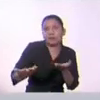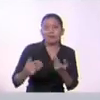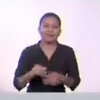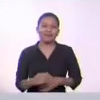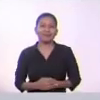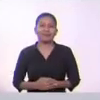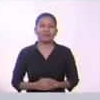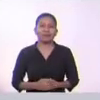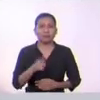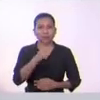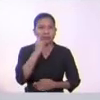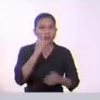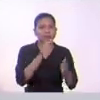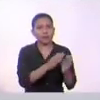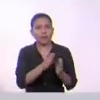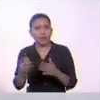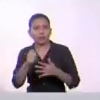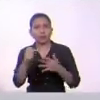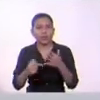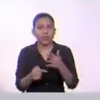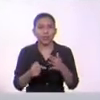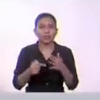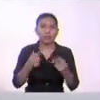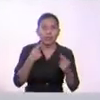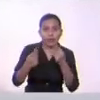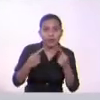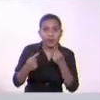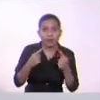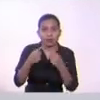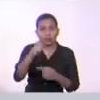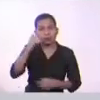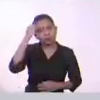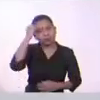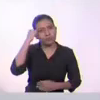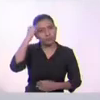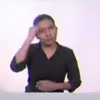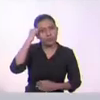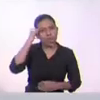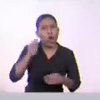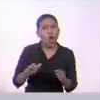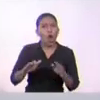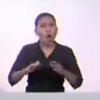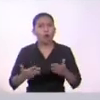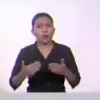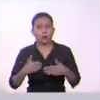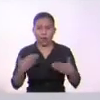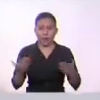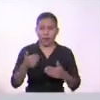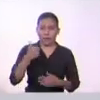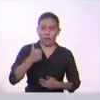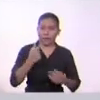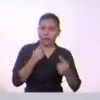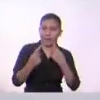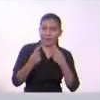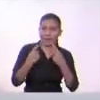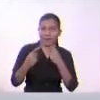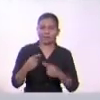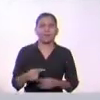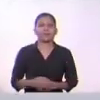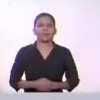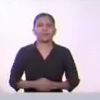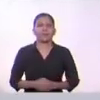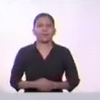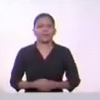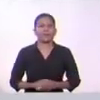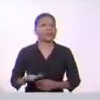entrevista, es necesario que también conozcas y aprendas cómo hacer una buena entrevista. Para